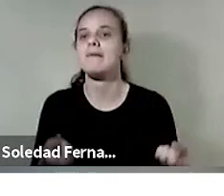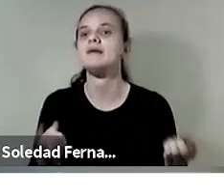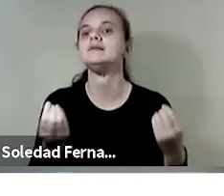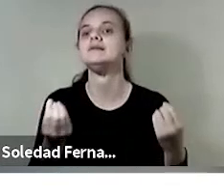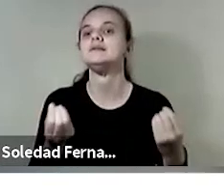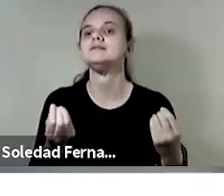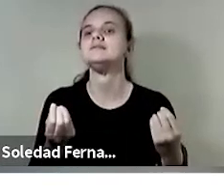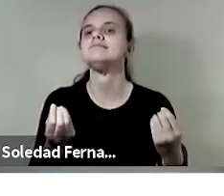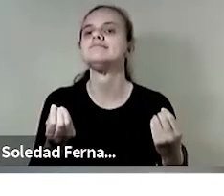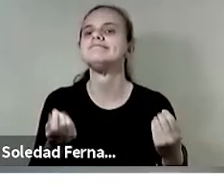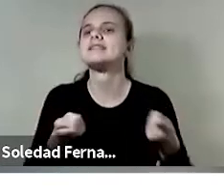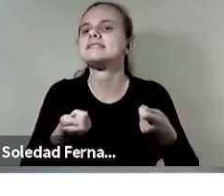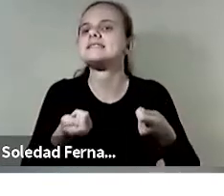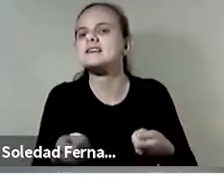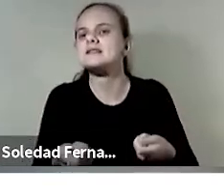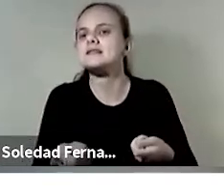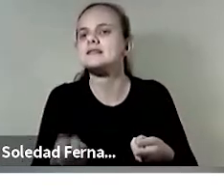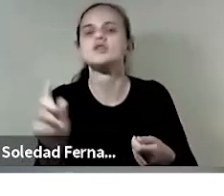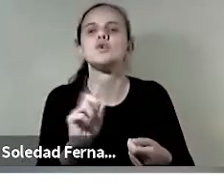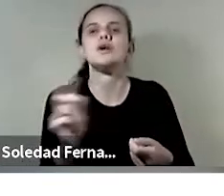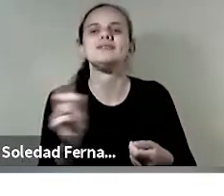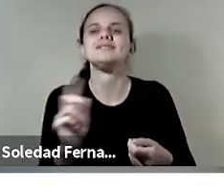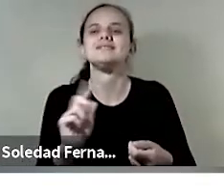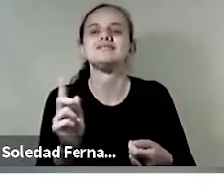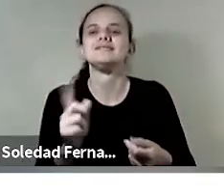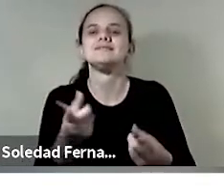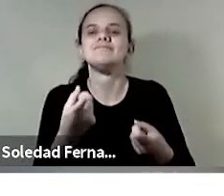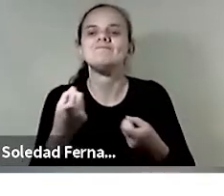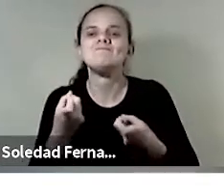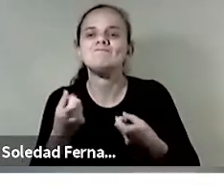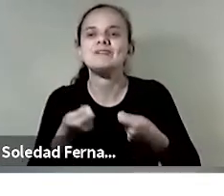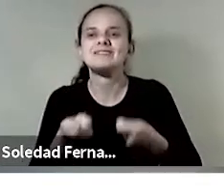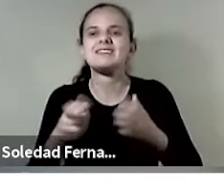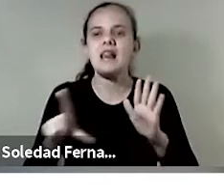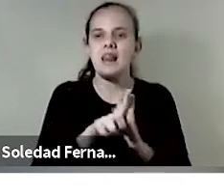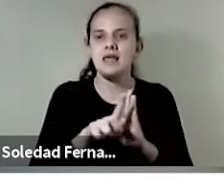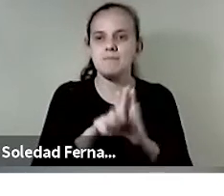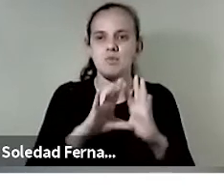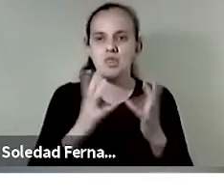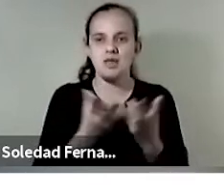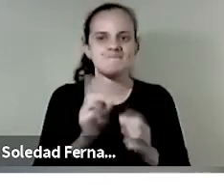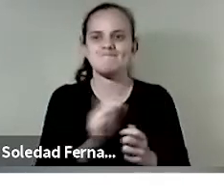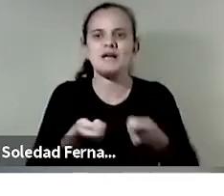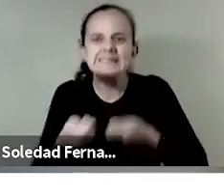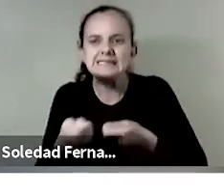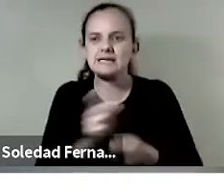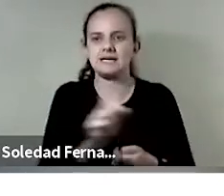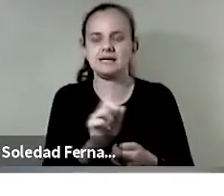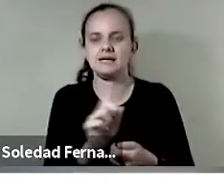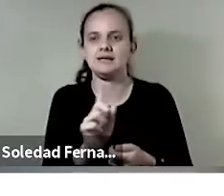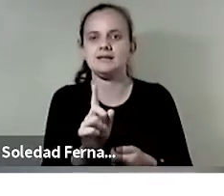3A es el más exigente, y como dijo Pipi al principio, este tipo de nivel no es exigido